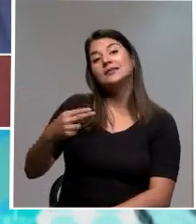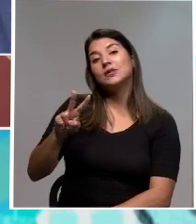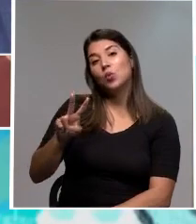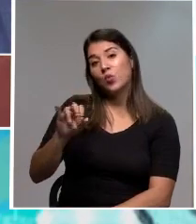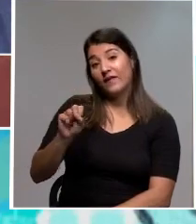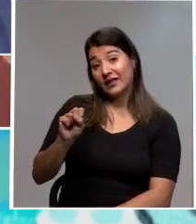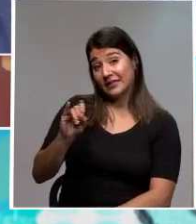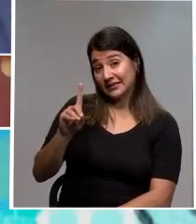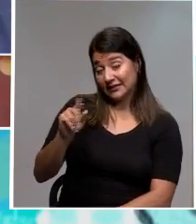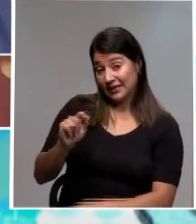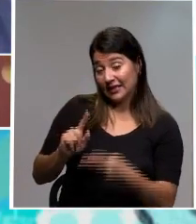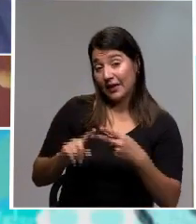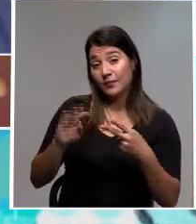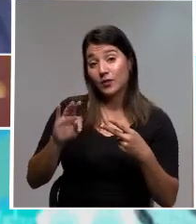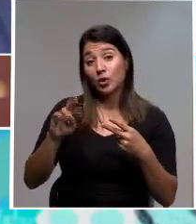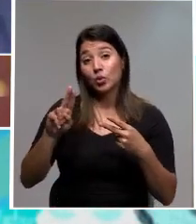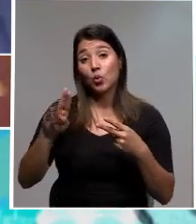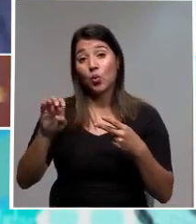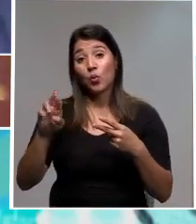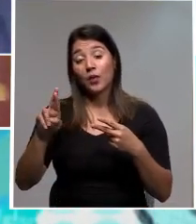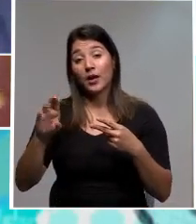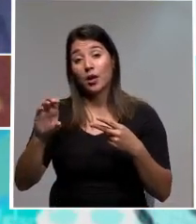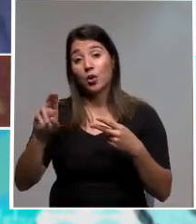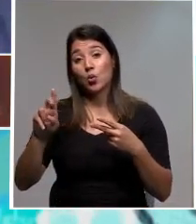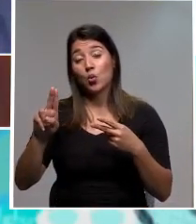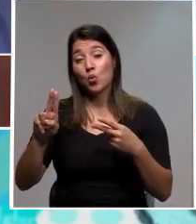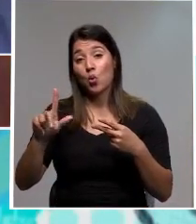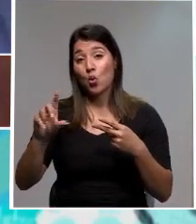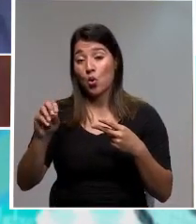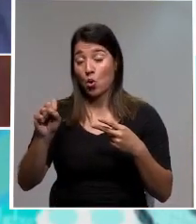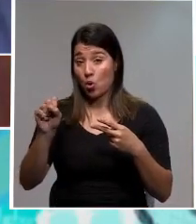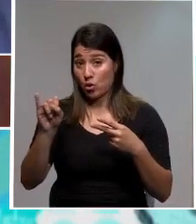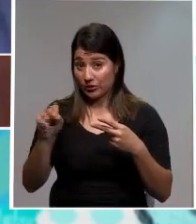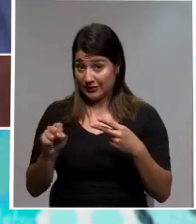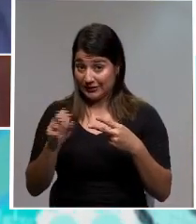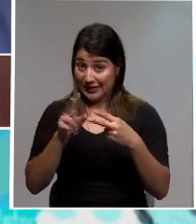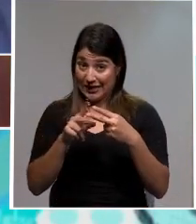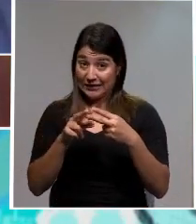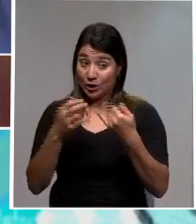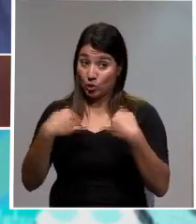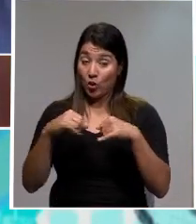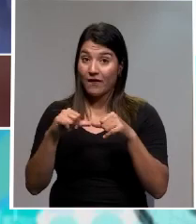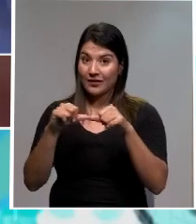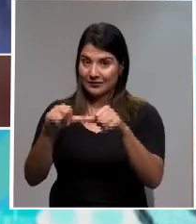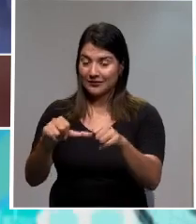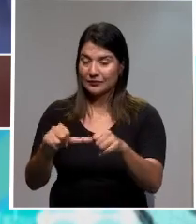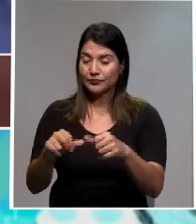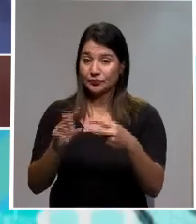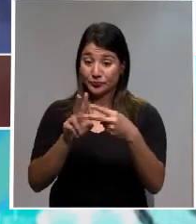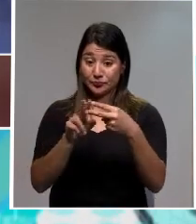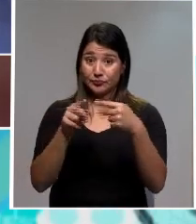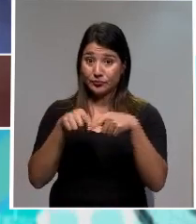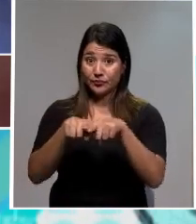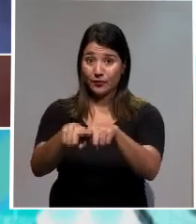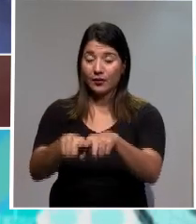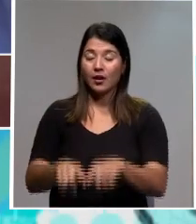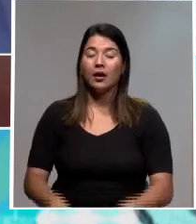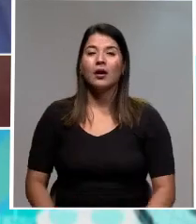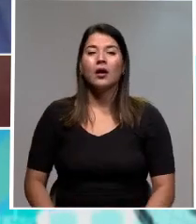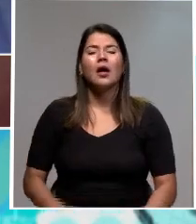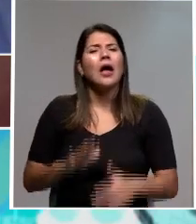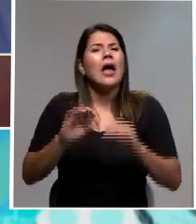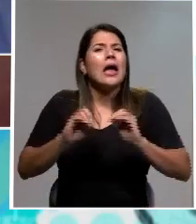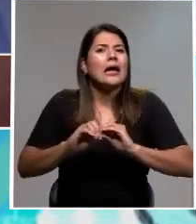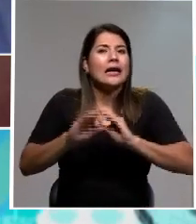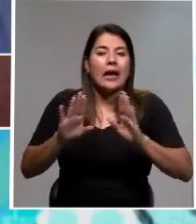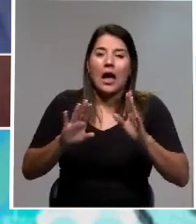la de la tuberculosis, que coexiste al mismo tiempo que el HIV-Sida. Obviamente todo lo que tiene que